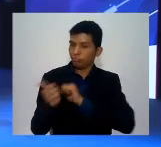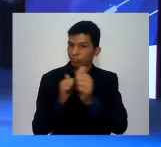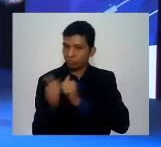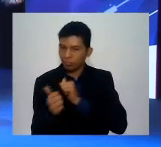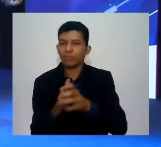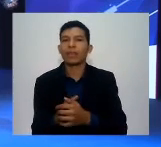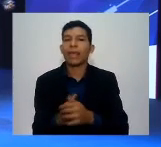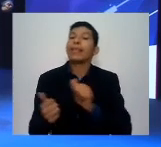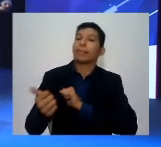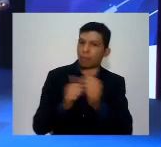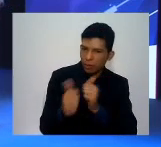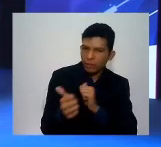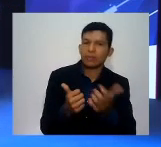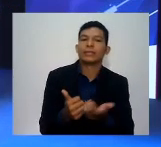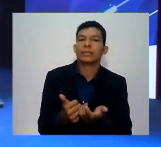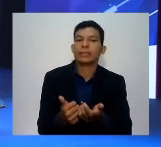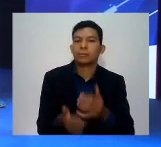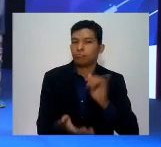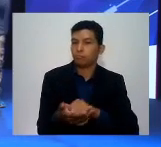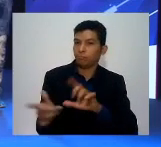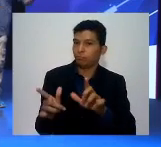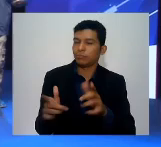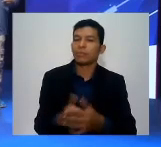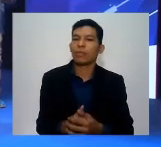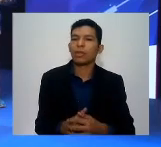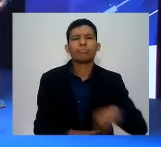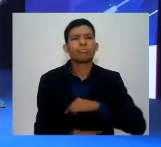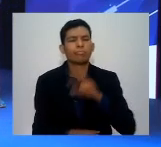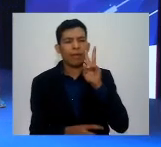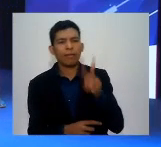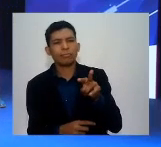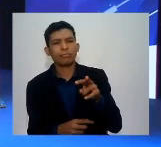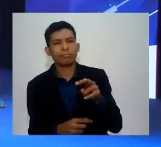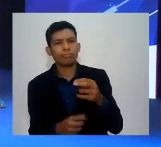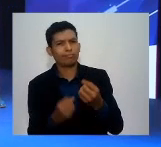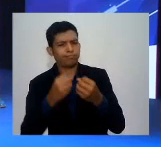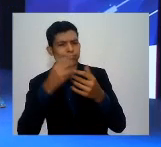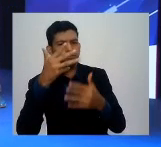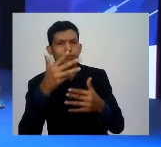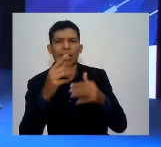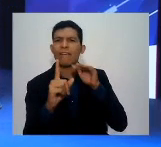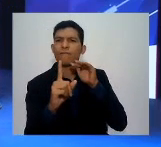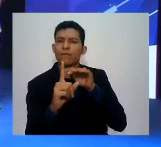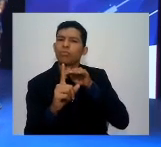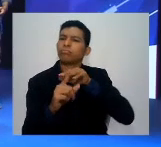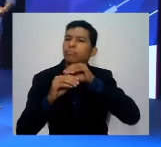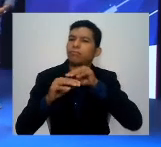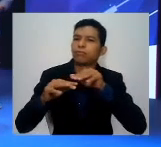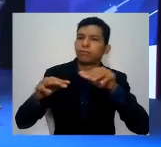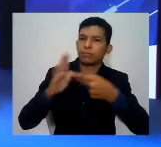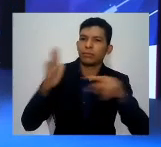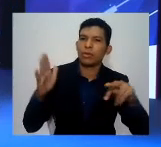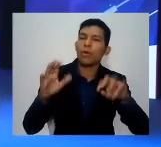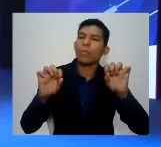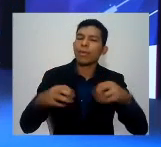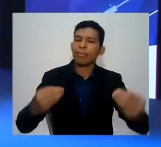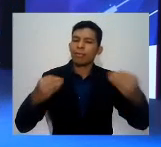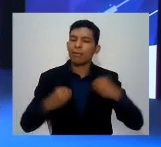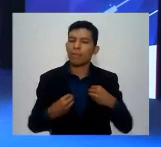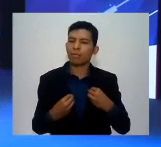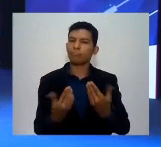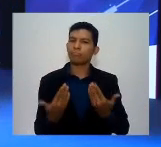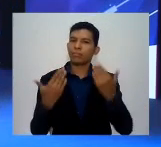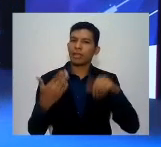al equipo a hacer todos los recorridos que se tienen que hacer, tienen que decir, bueno, lancemos acá, lancemos allá, vamos a correr de aquí para allá.